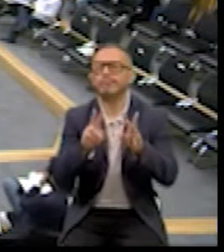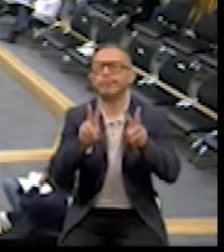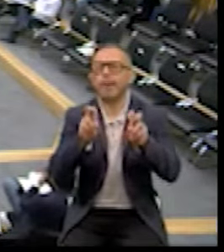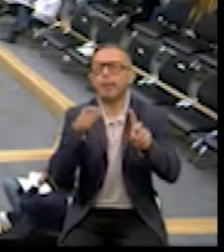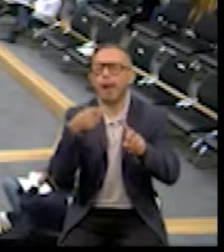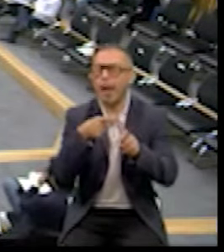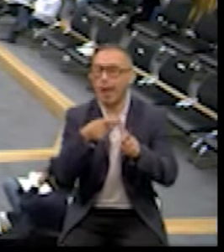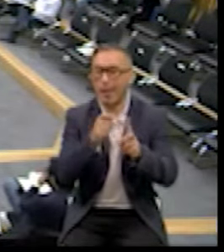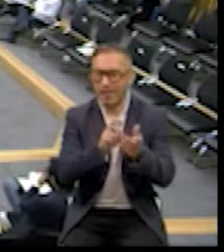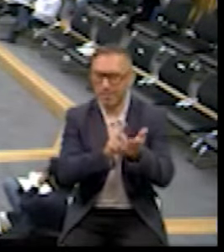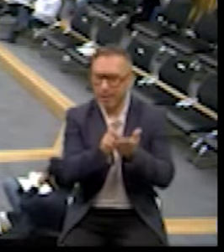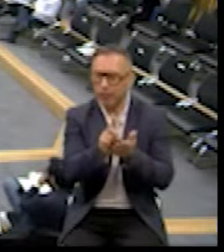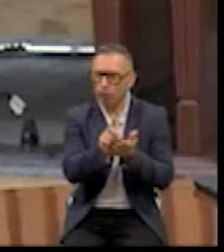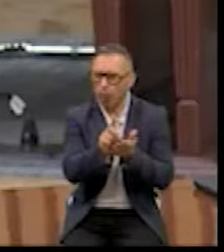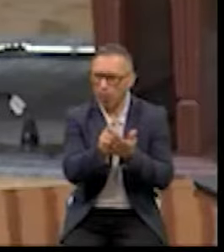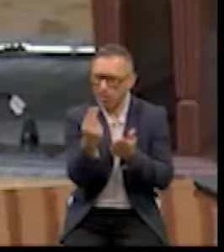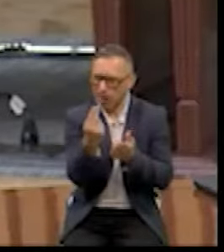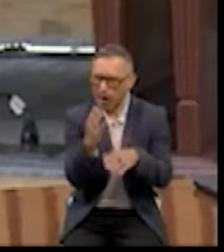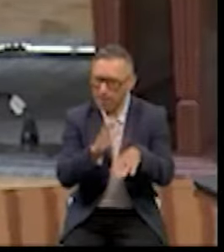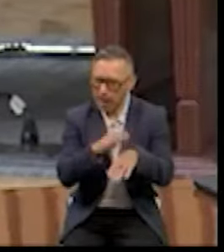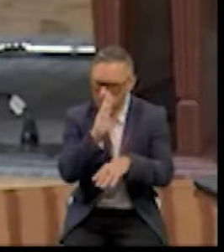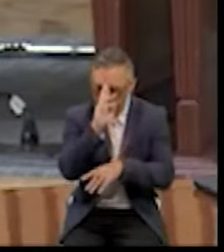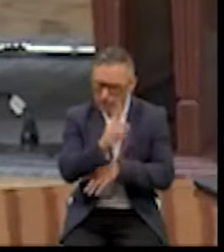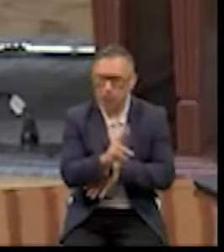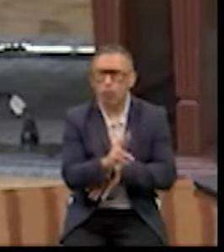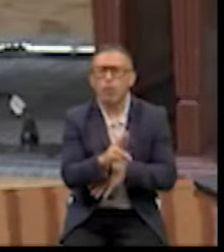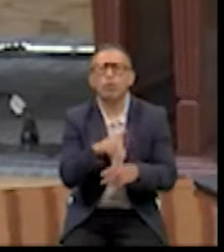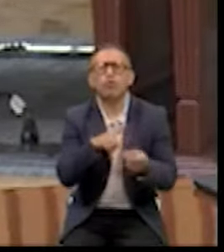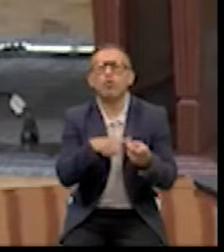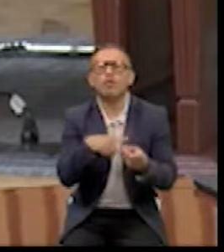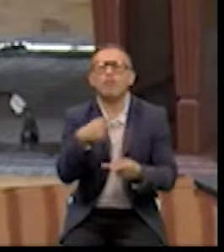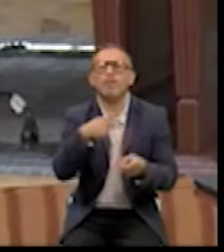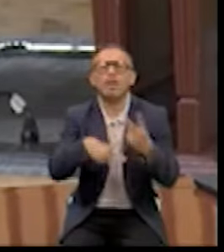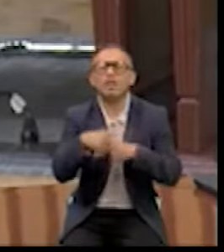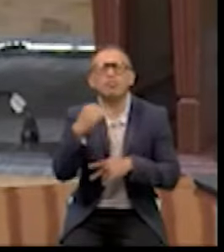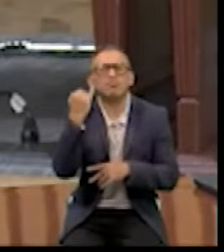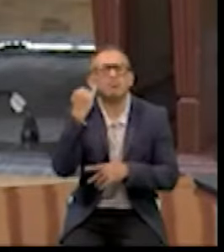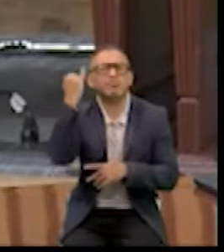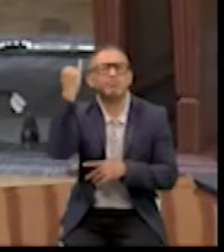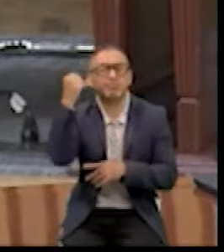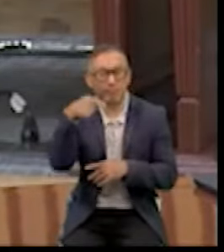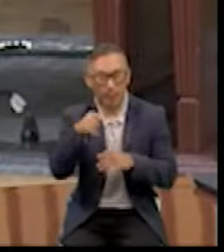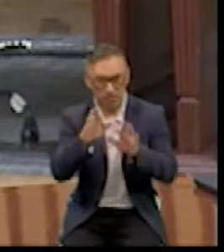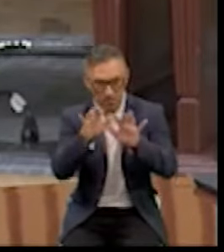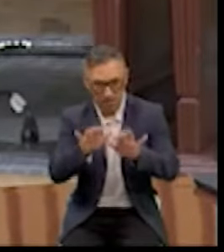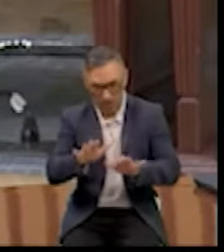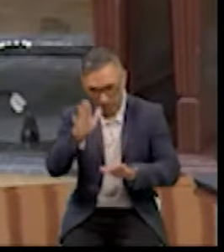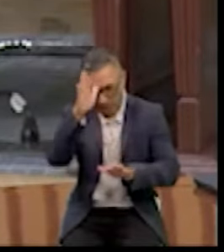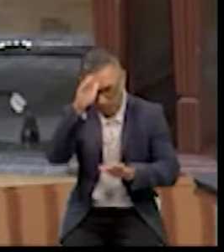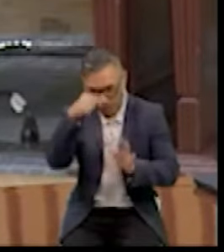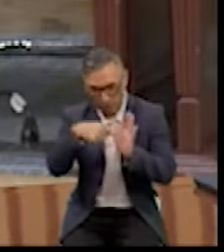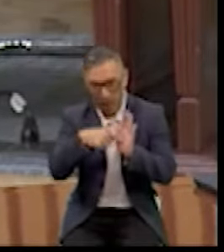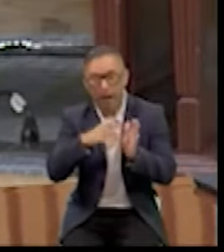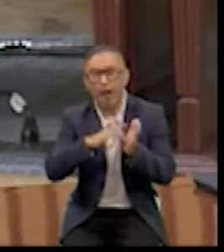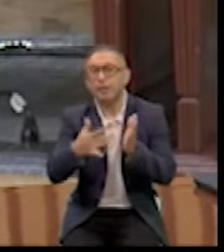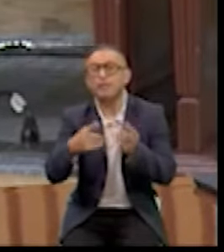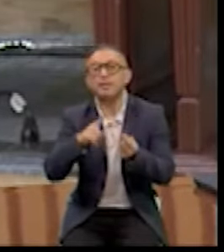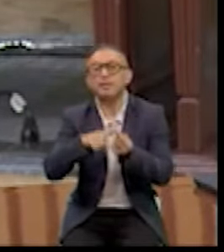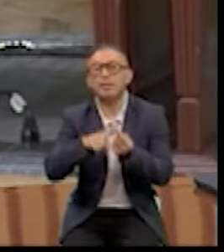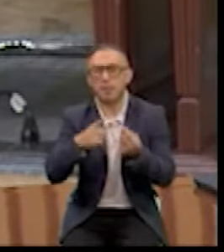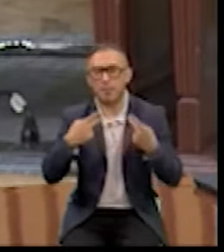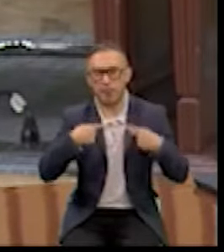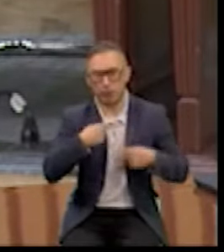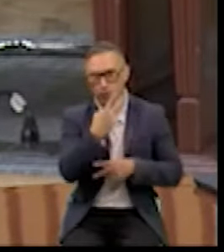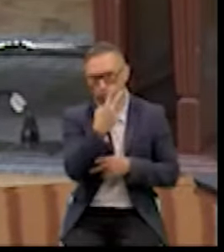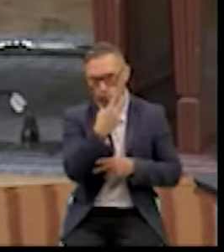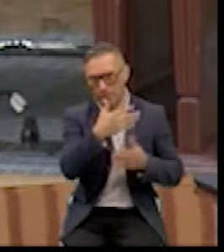candidato. Marcelo Ebrard, que no entendemos, yo señora entiendo cuál es su falta de estrategia,